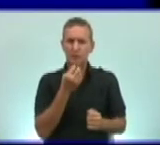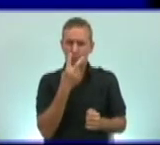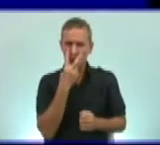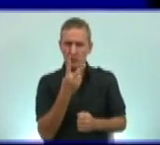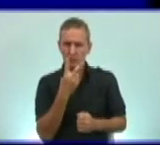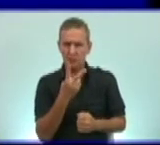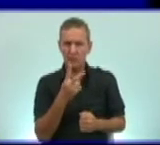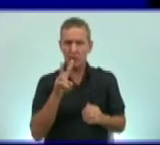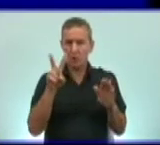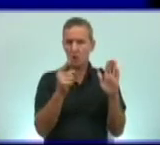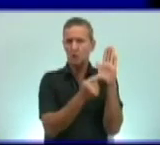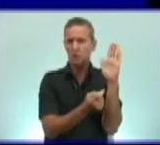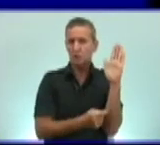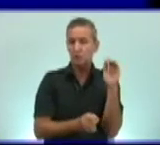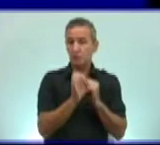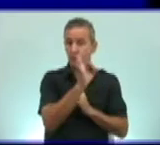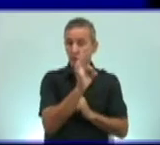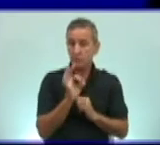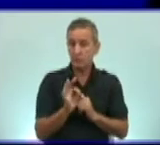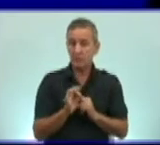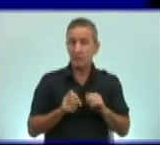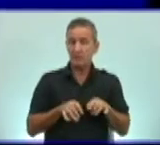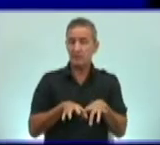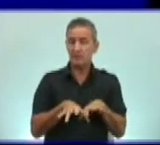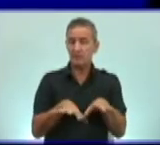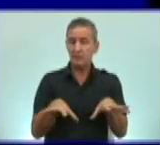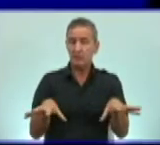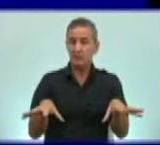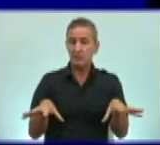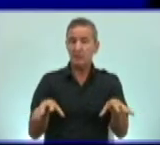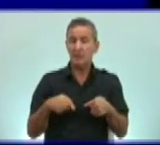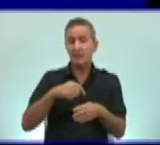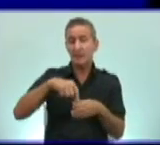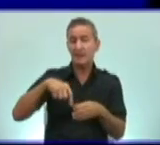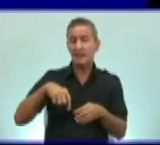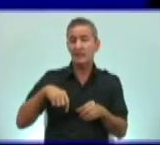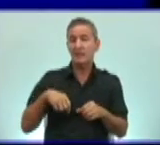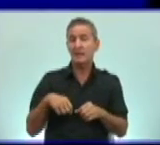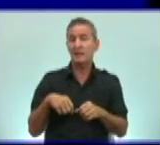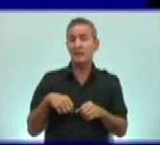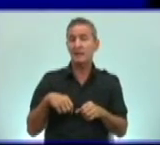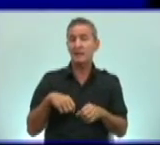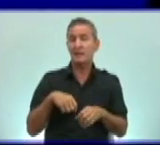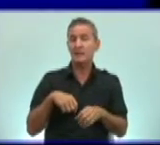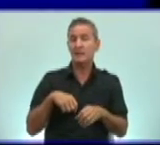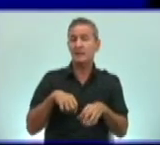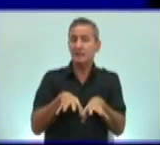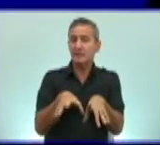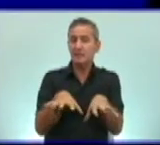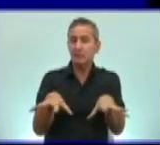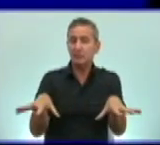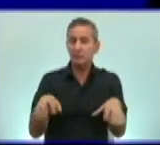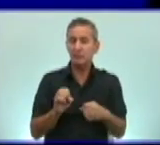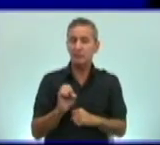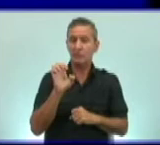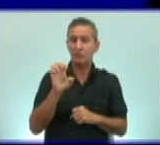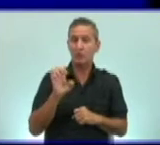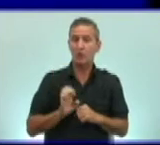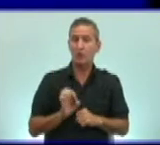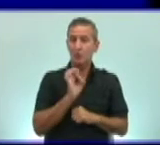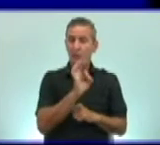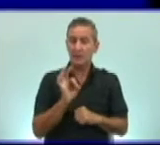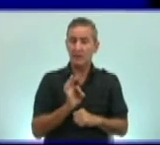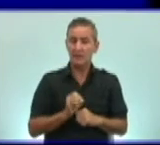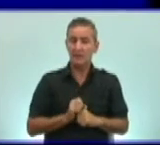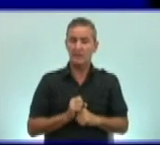de estos porcientos de disociación electrolítica para nosotros tener esto como referencia a la hora de clasificar de